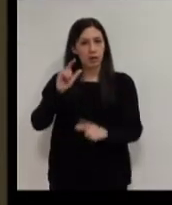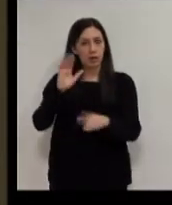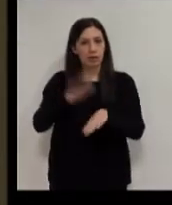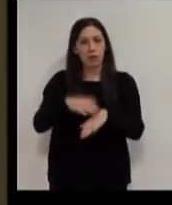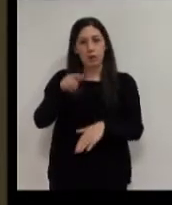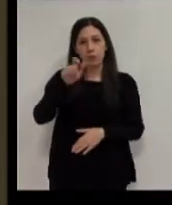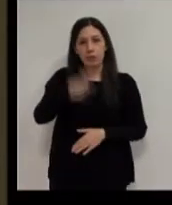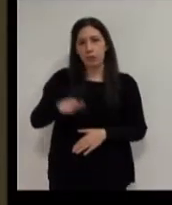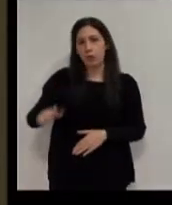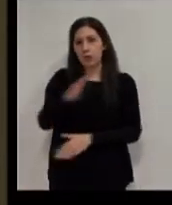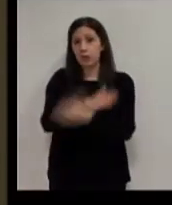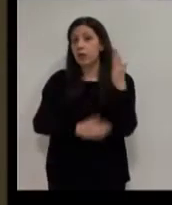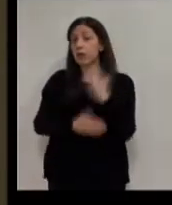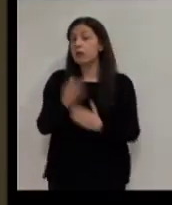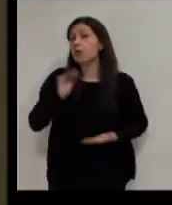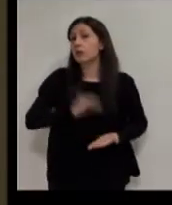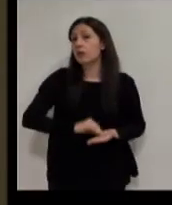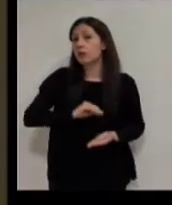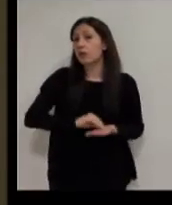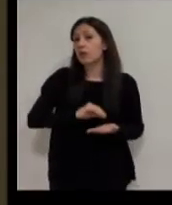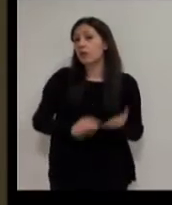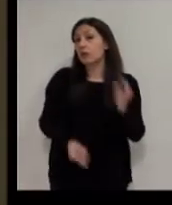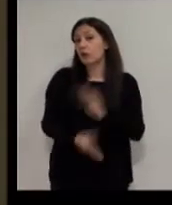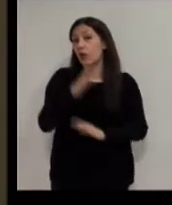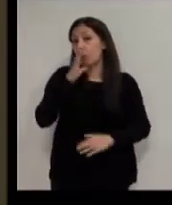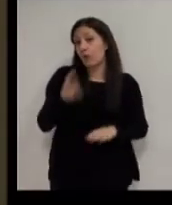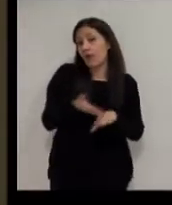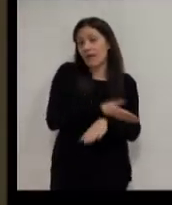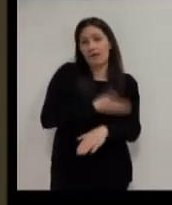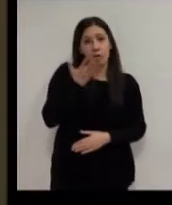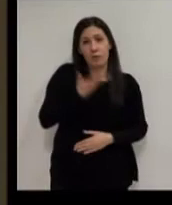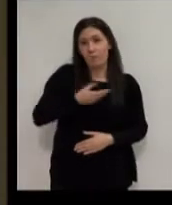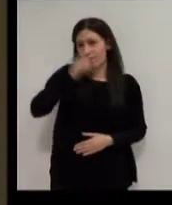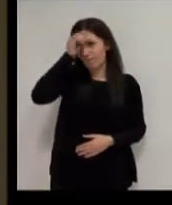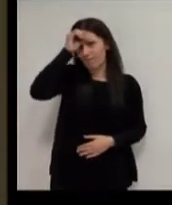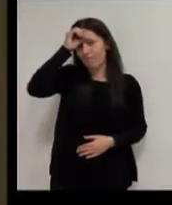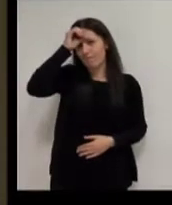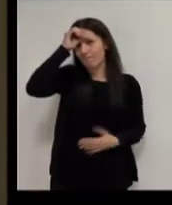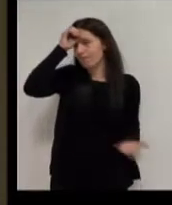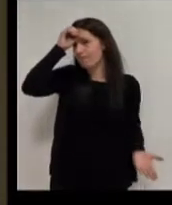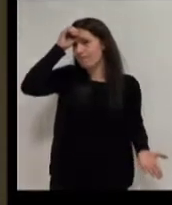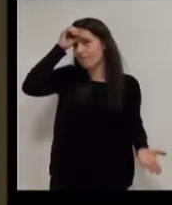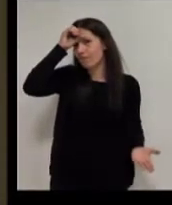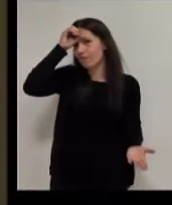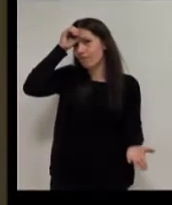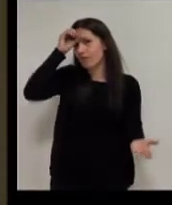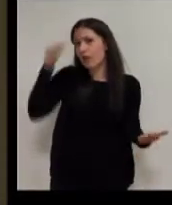viajes para las personas con discapacidad, pero muchas veces el problema surge en su desconocimiento